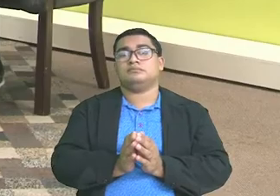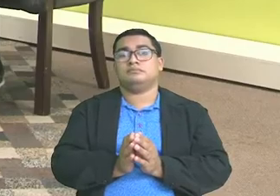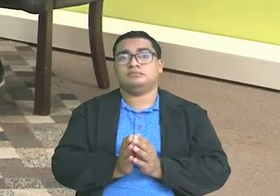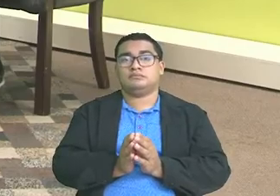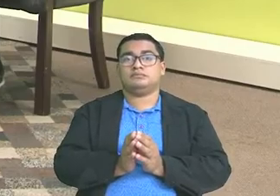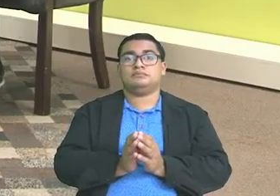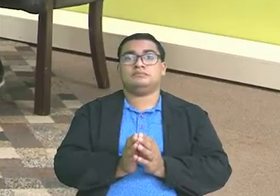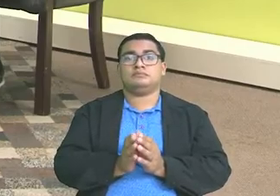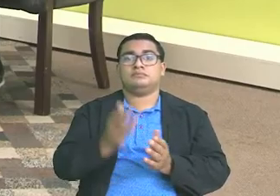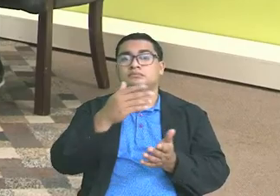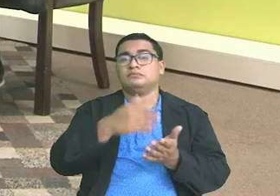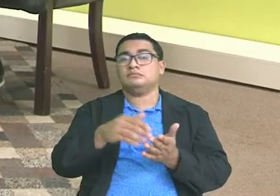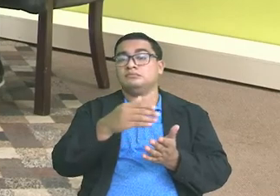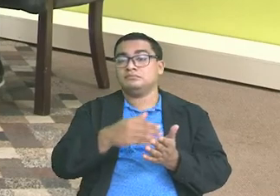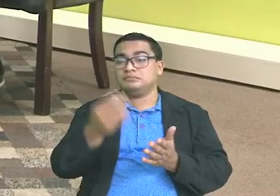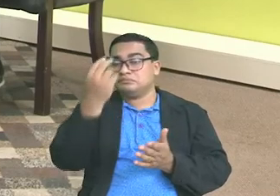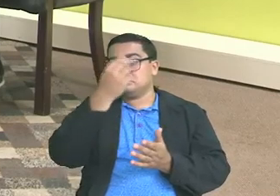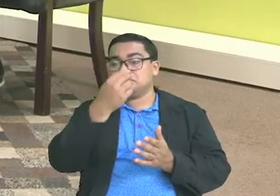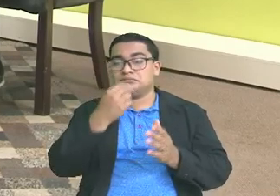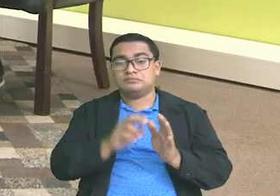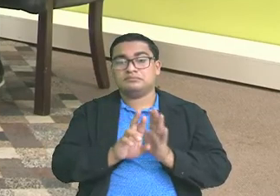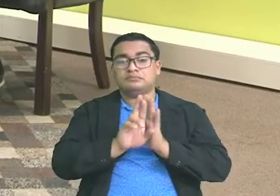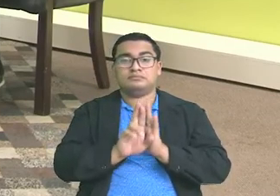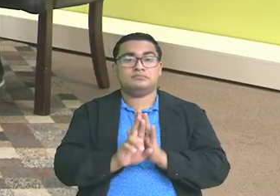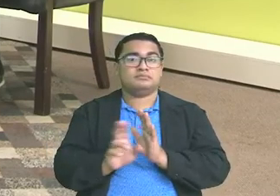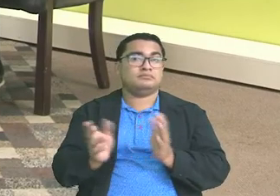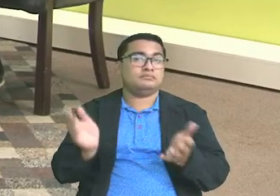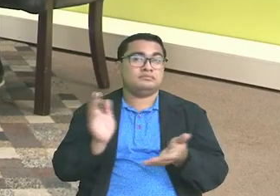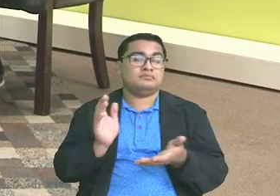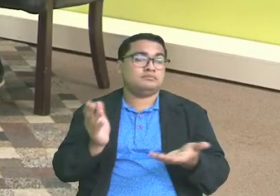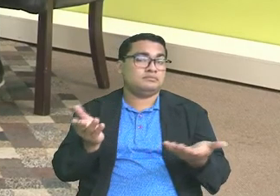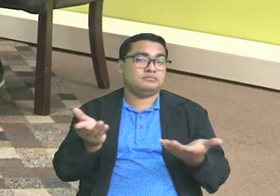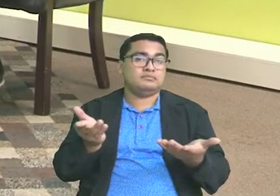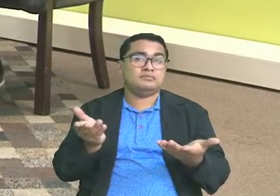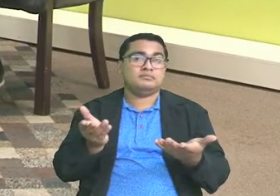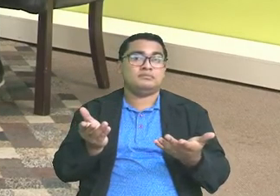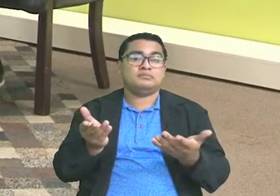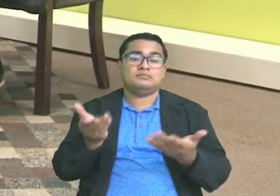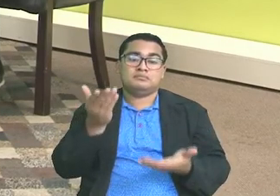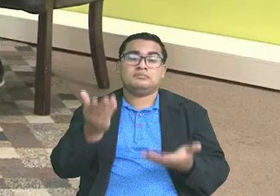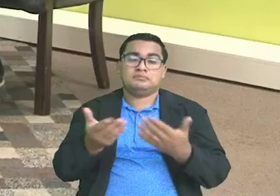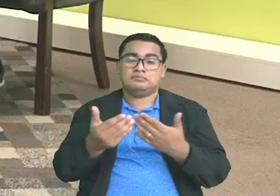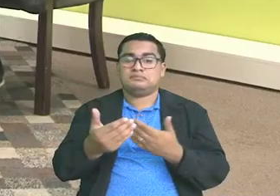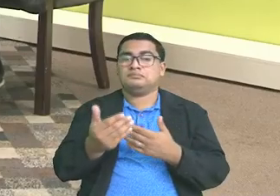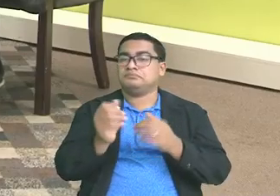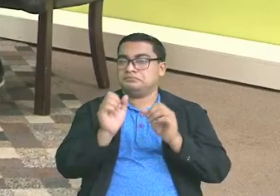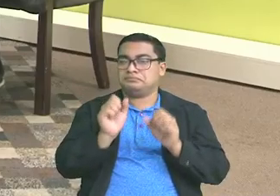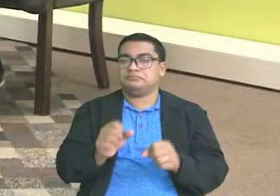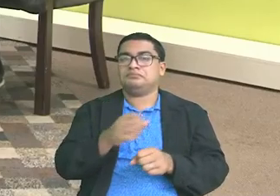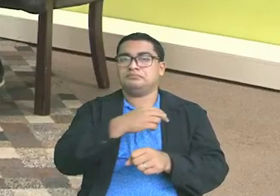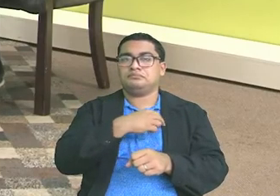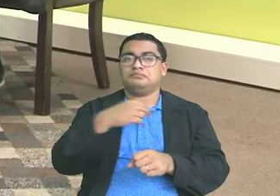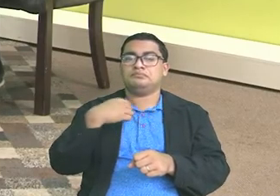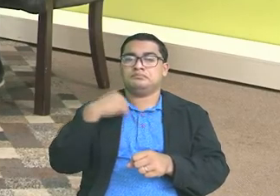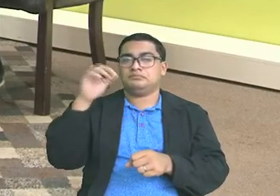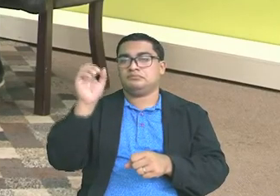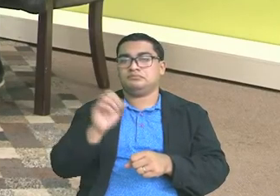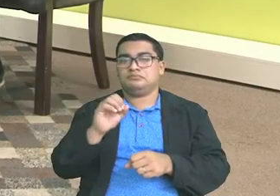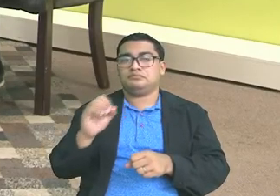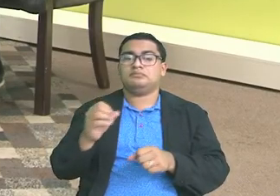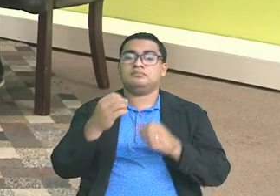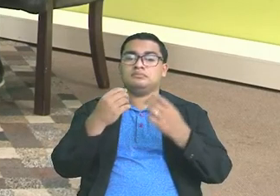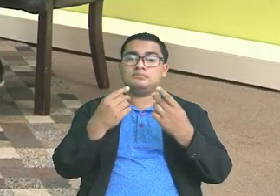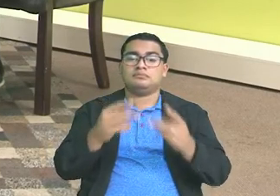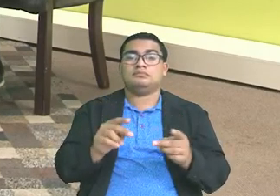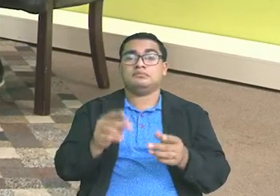eso no es fácil responder la pregunta, ¿va a volver a caminar? O sea, sí tenemos escalas pronósticas que nos hablan de porcentaje, pero